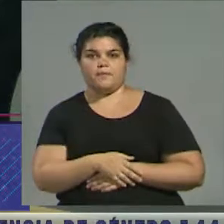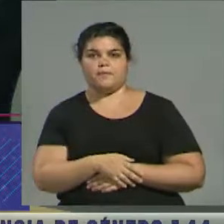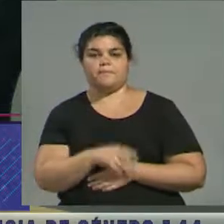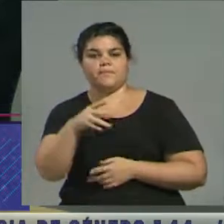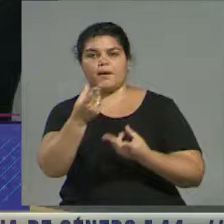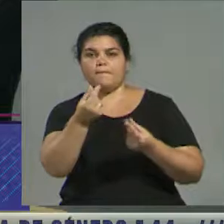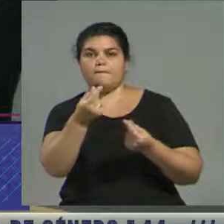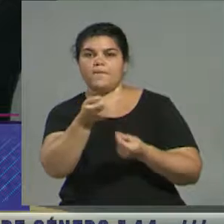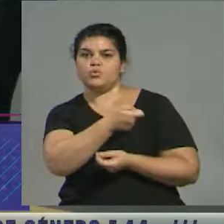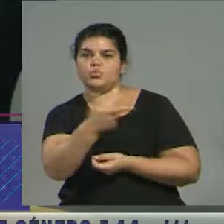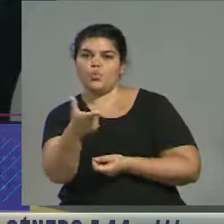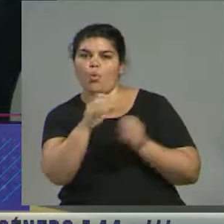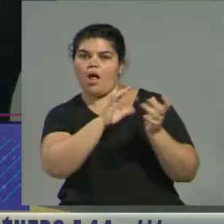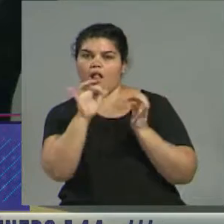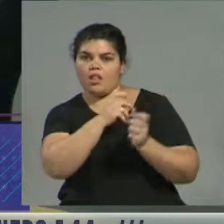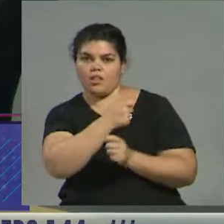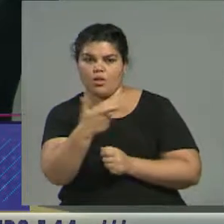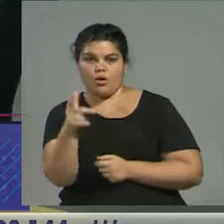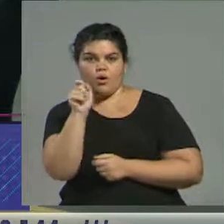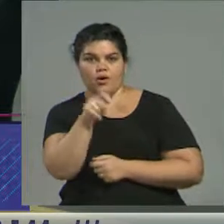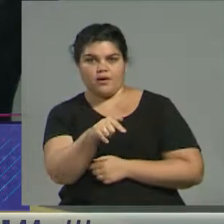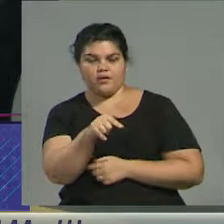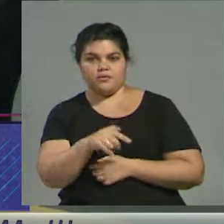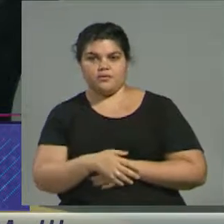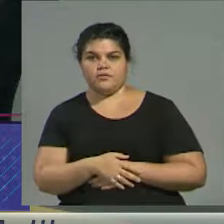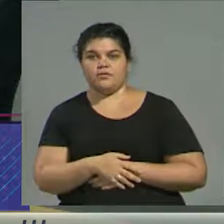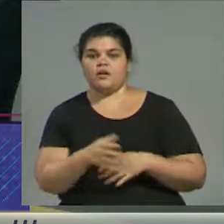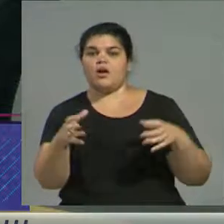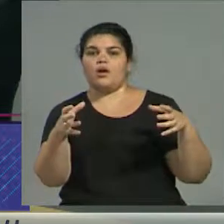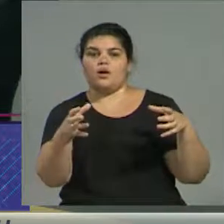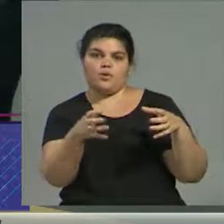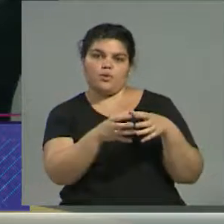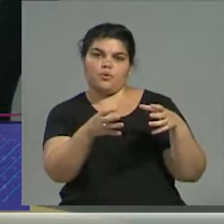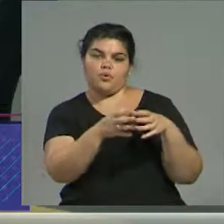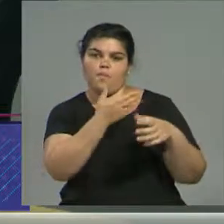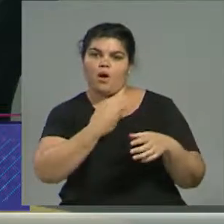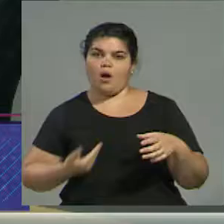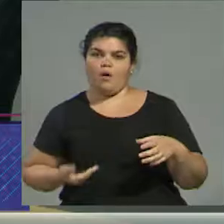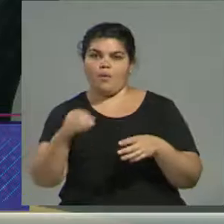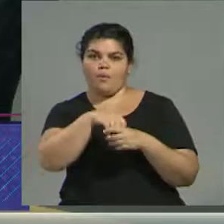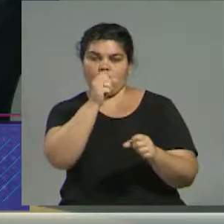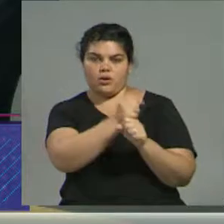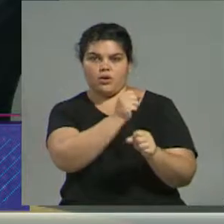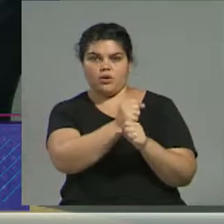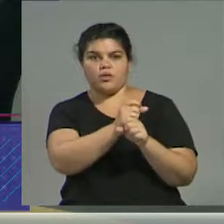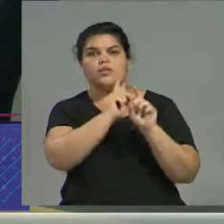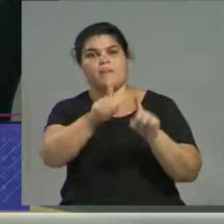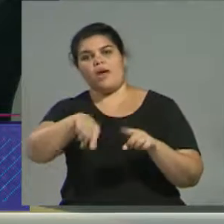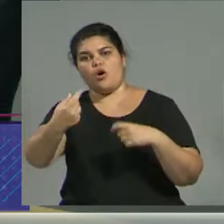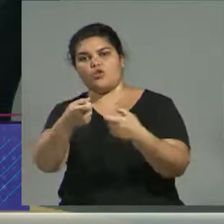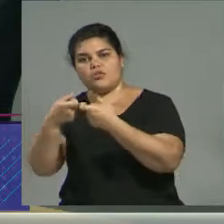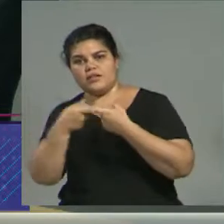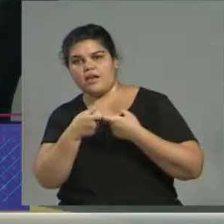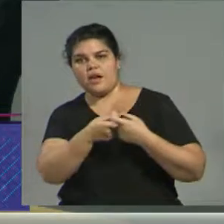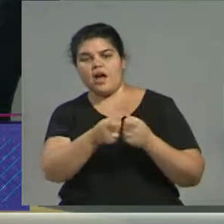el tema salarial, ¿no? El tema paritarias por el lado de los empleados del gobierno, pero también se vienen las negociaciones con los distintos sindicatos